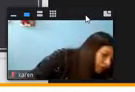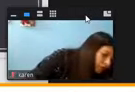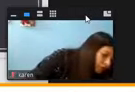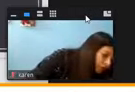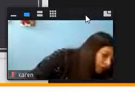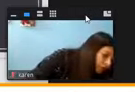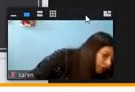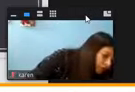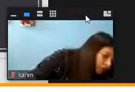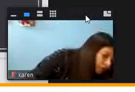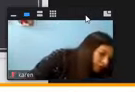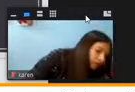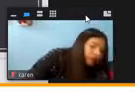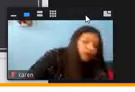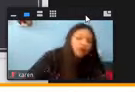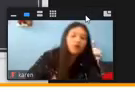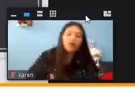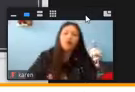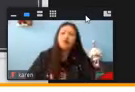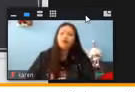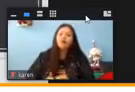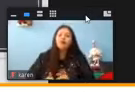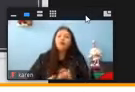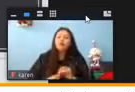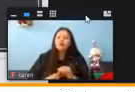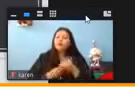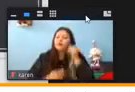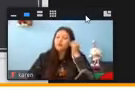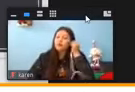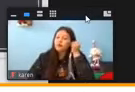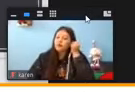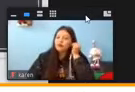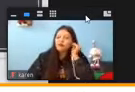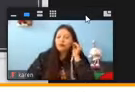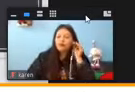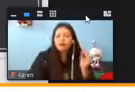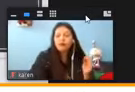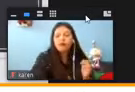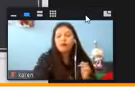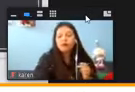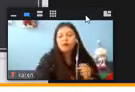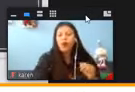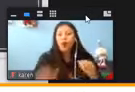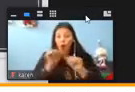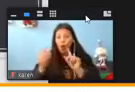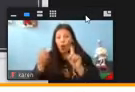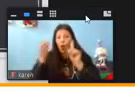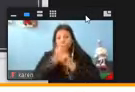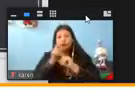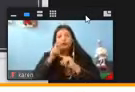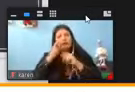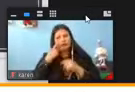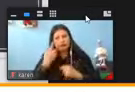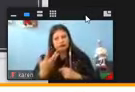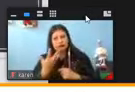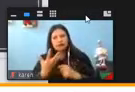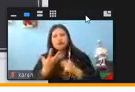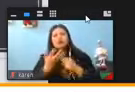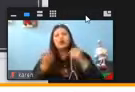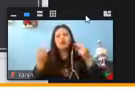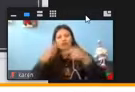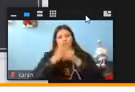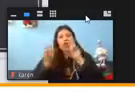Otro tema que surgió con fuerza es el enfoque de género para el análisis del conflicto y en relación con la